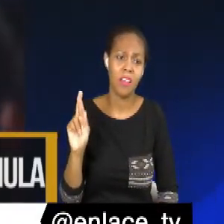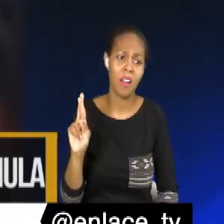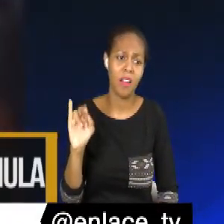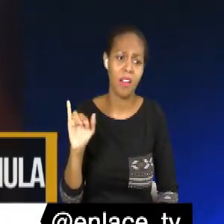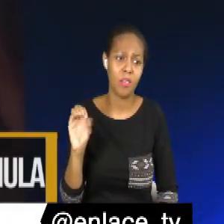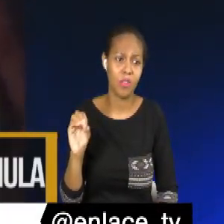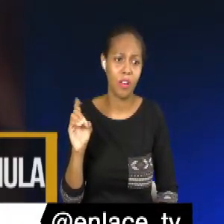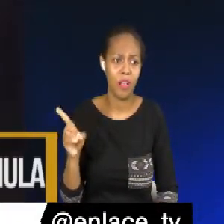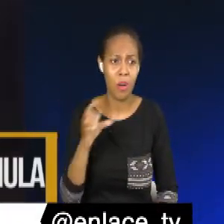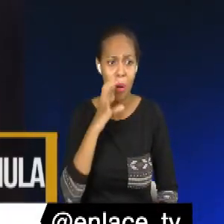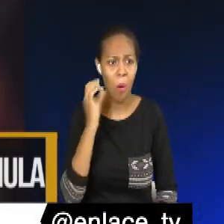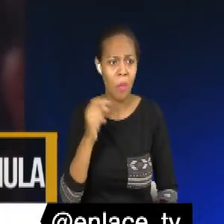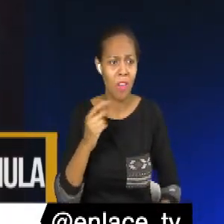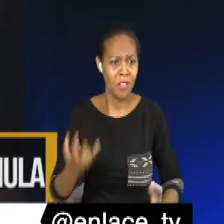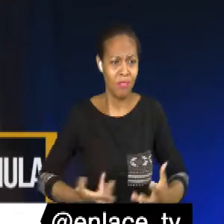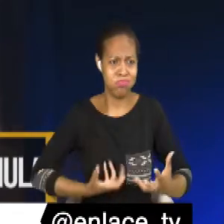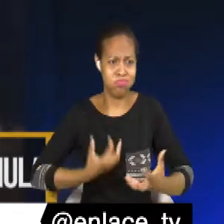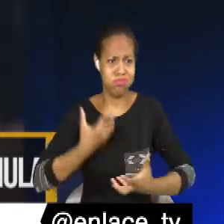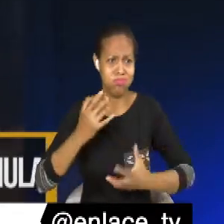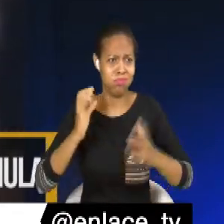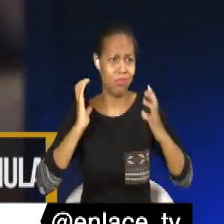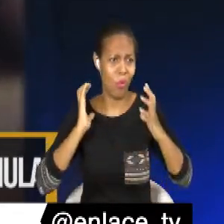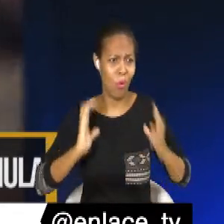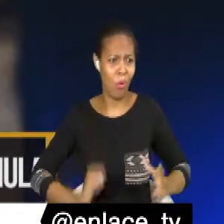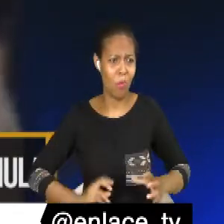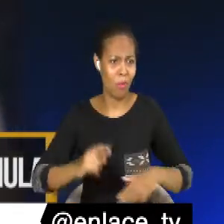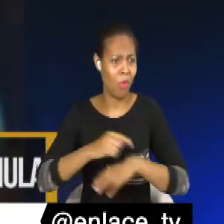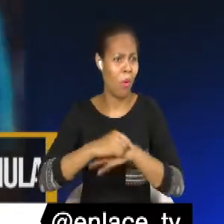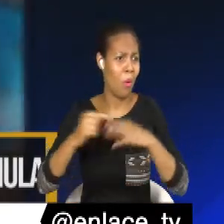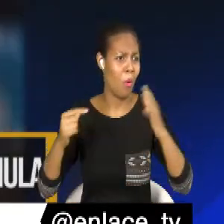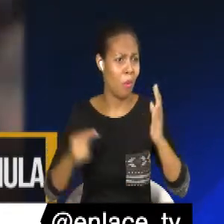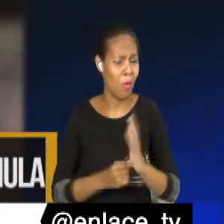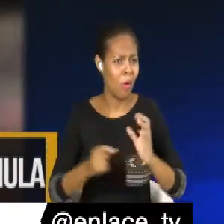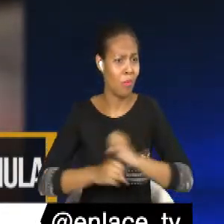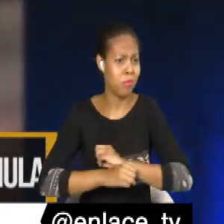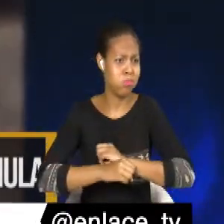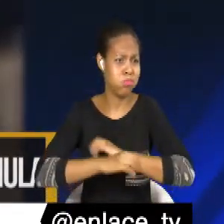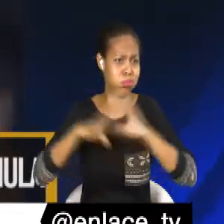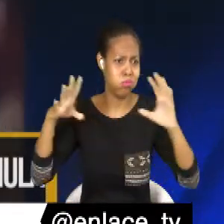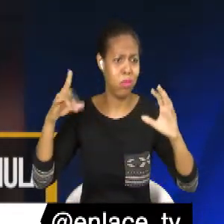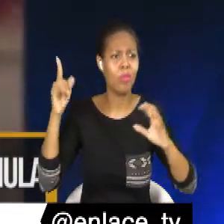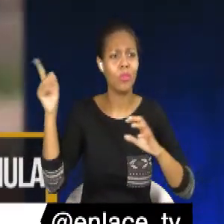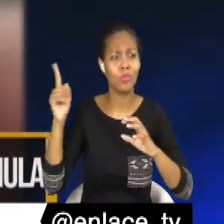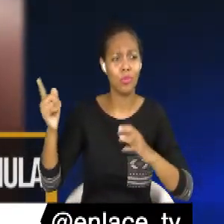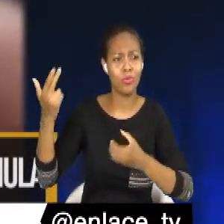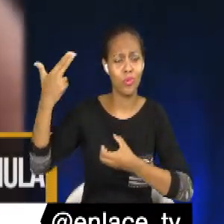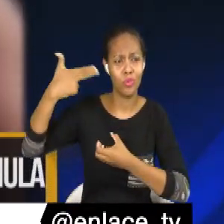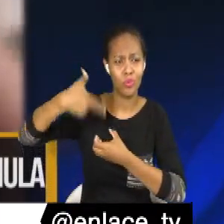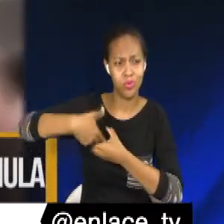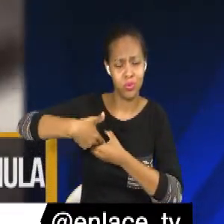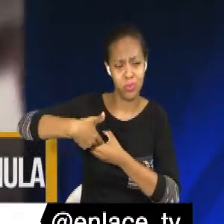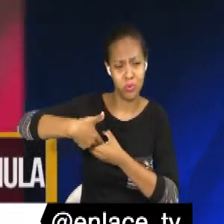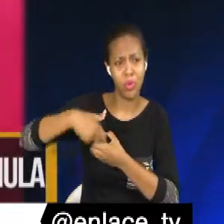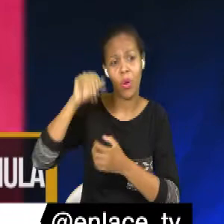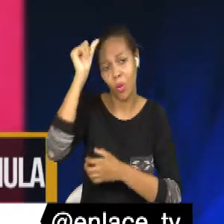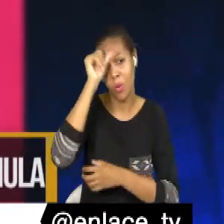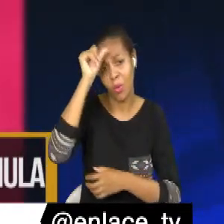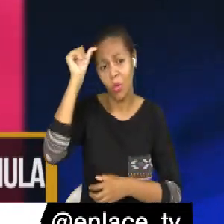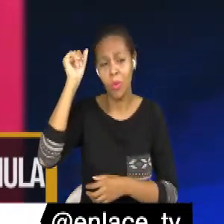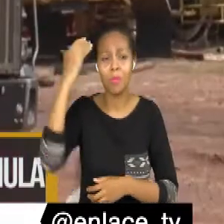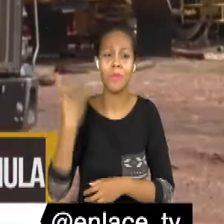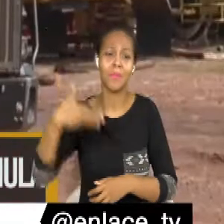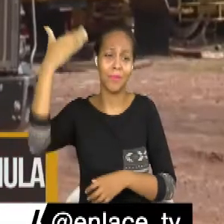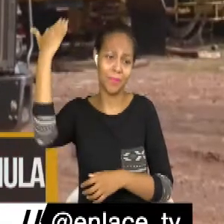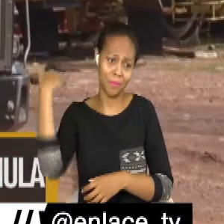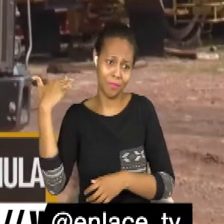quemado en el 100% de su cuerpo en una explosión registrada en una estación de gasolina el pasado domingo. Recordemos que los hechos